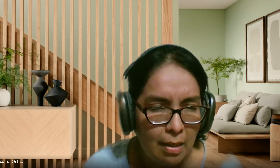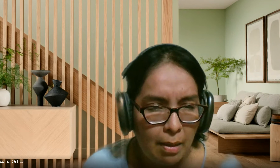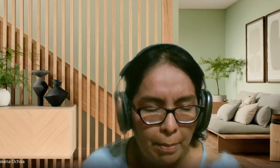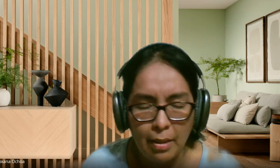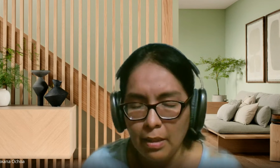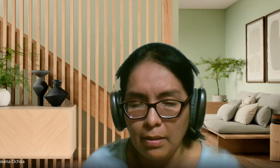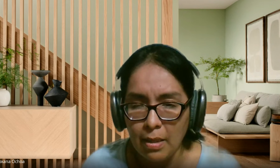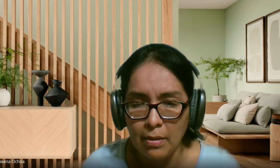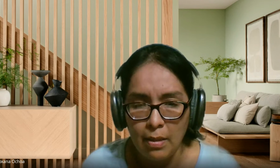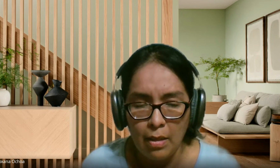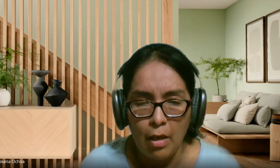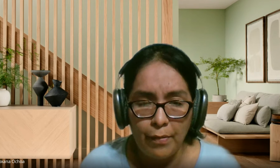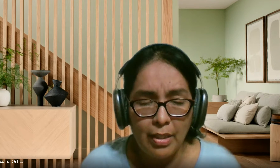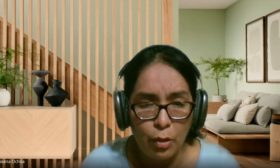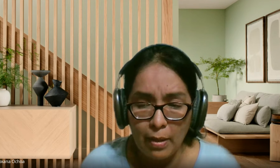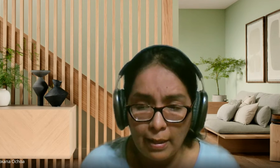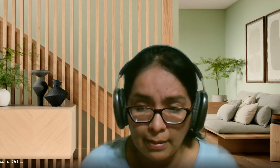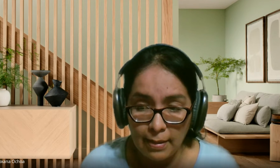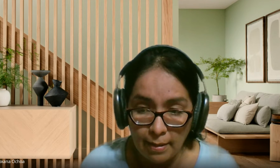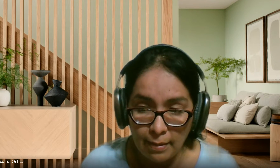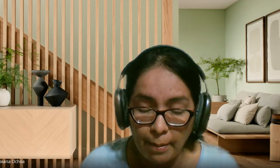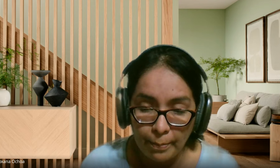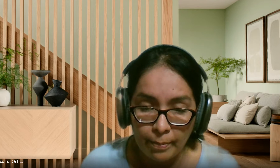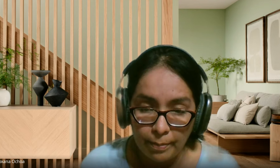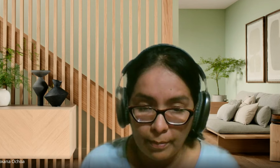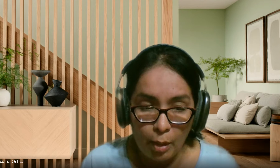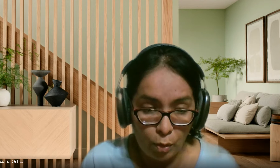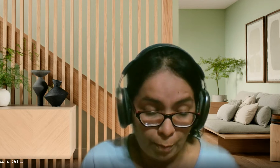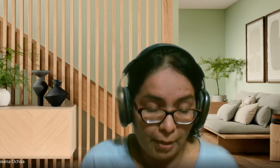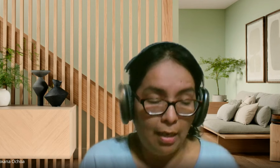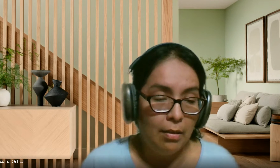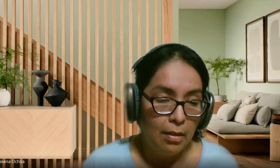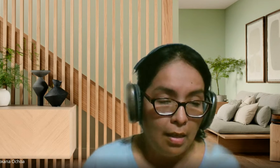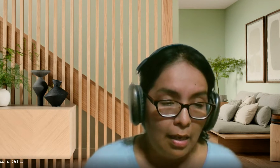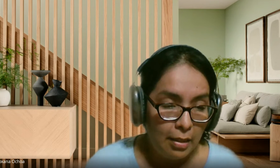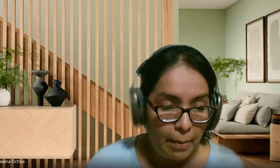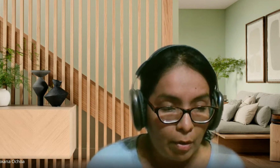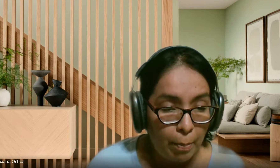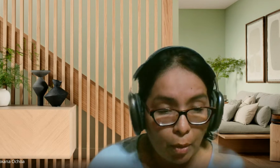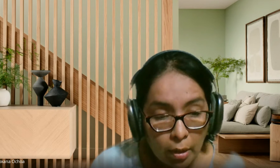2 meses de repente quizás, falleció una gestante en un hospital. La llevaron porque